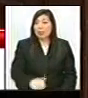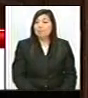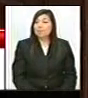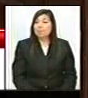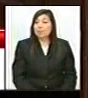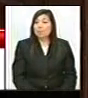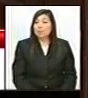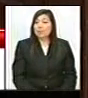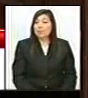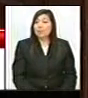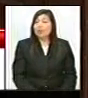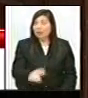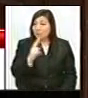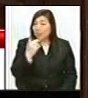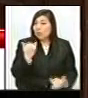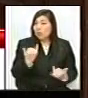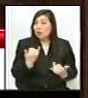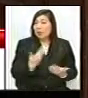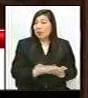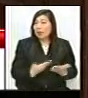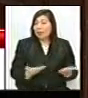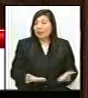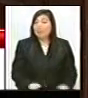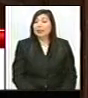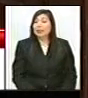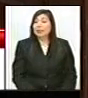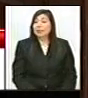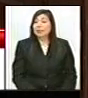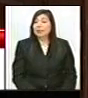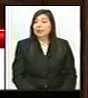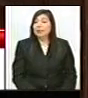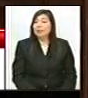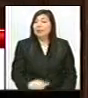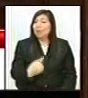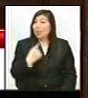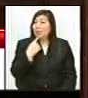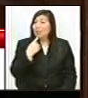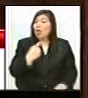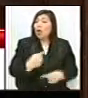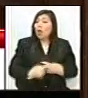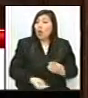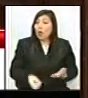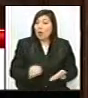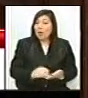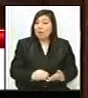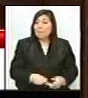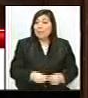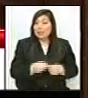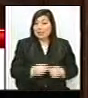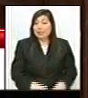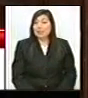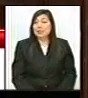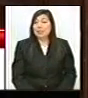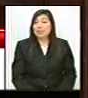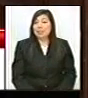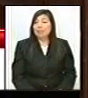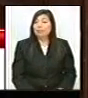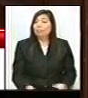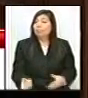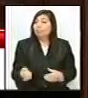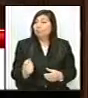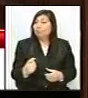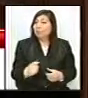Nuevamente, respecto de este hecho, se ha vuelto a vulnerar el principio de